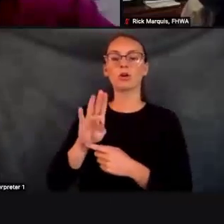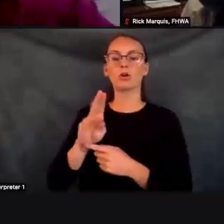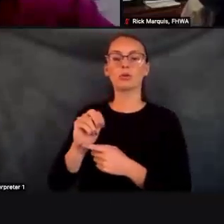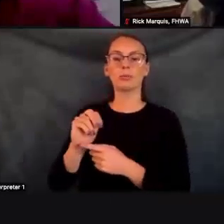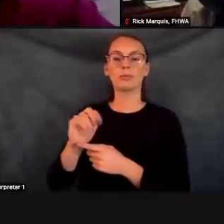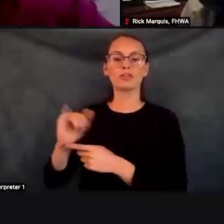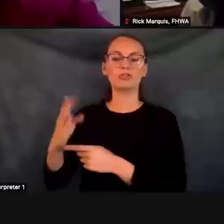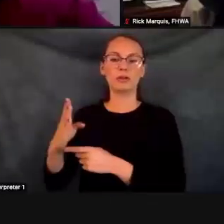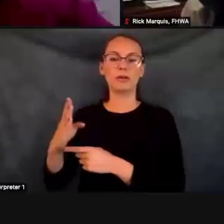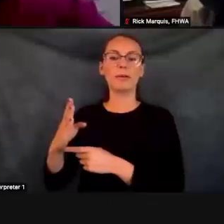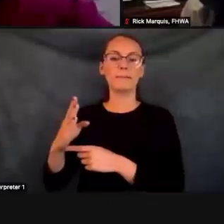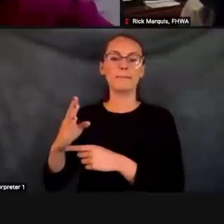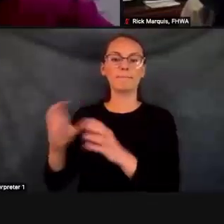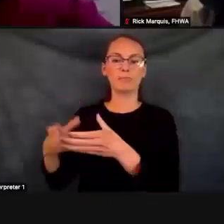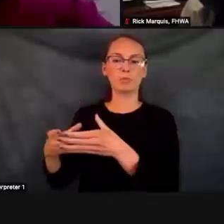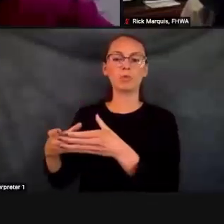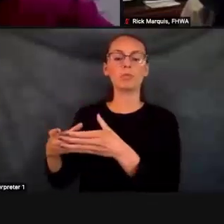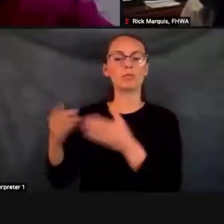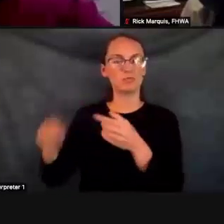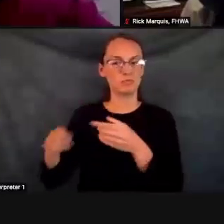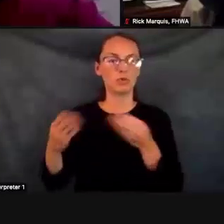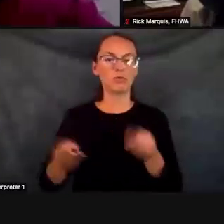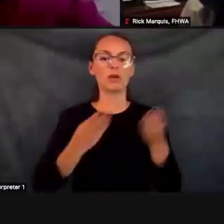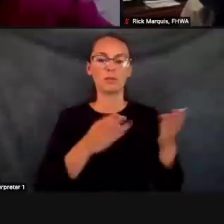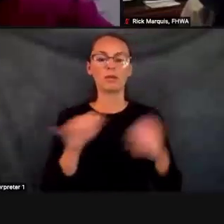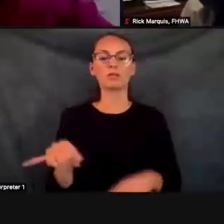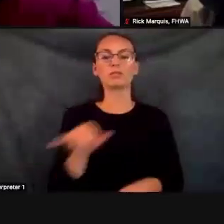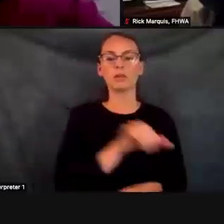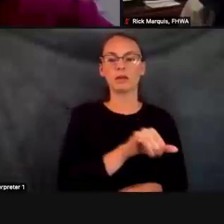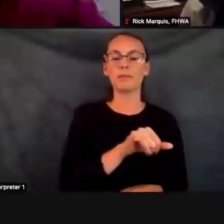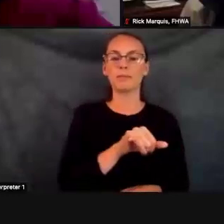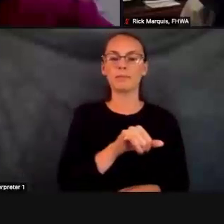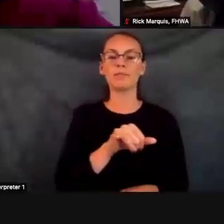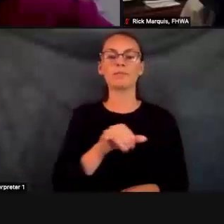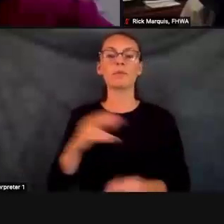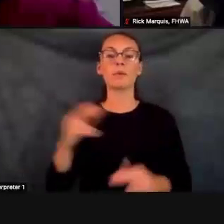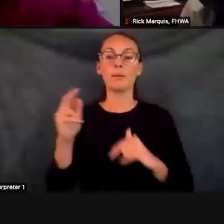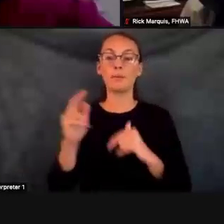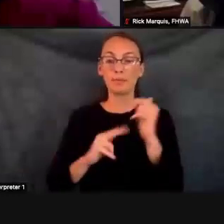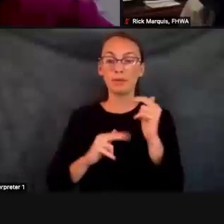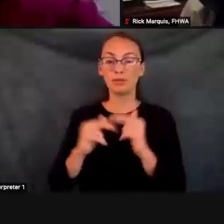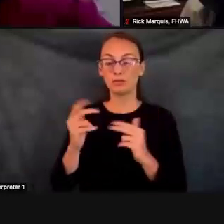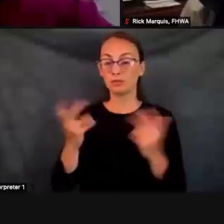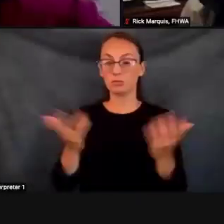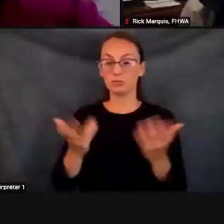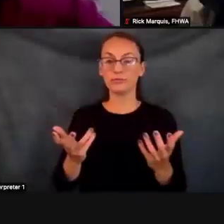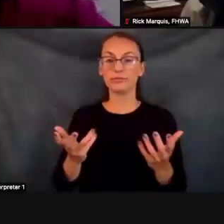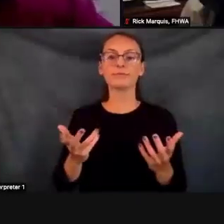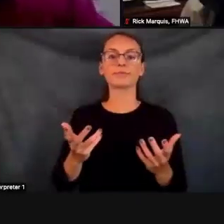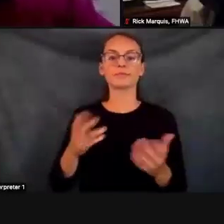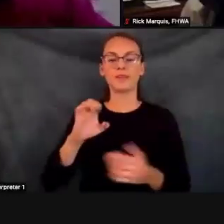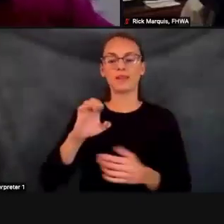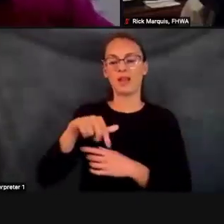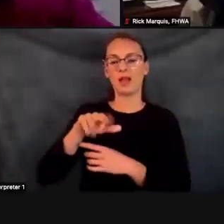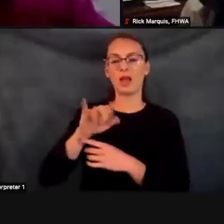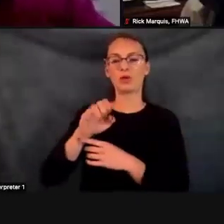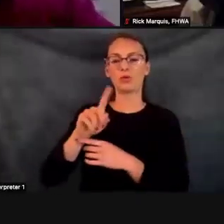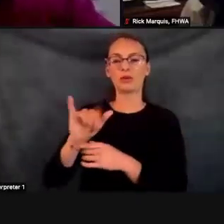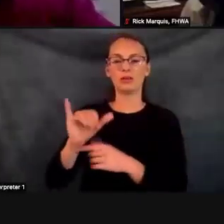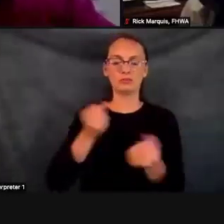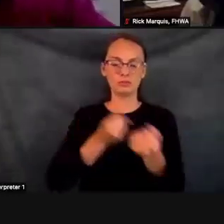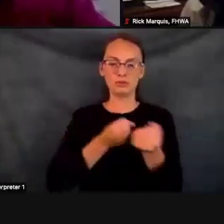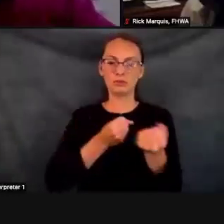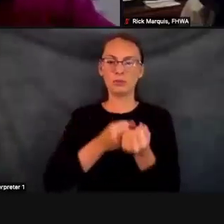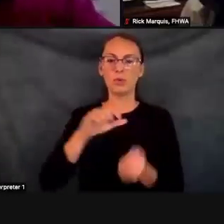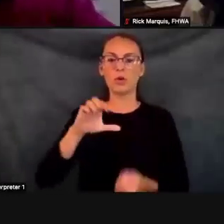lo cual recomendó el grupo de trabajo local para crear equidad en los trabajos